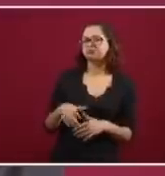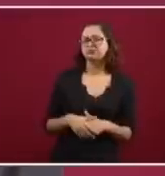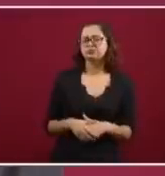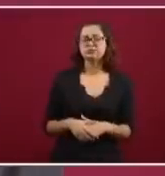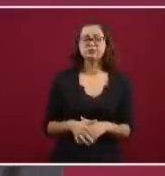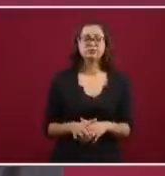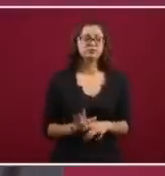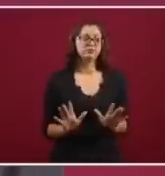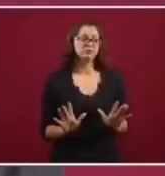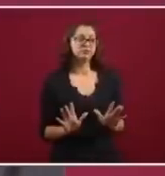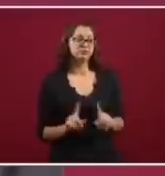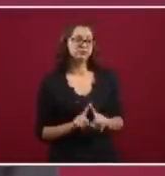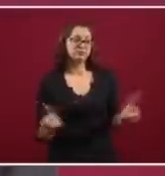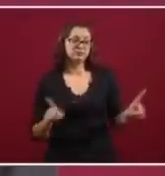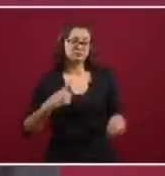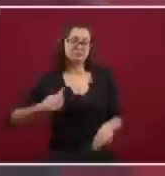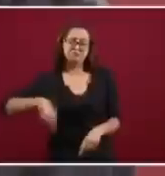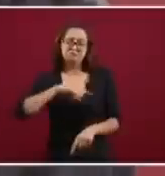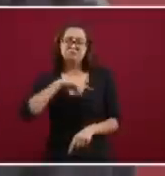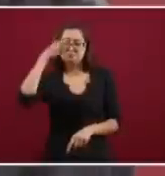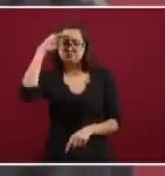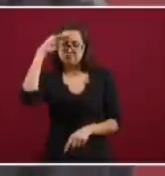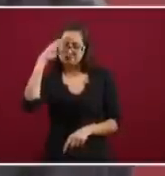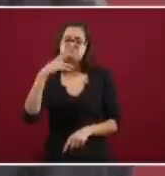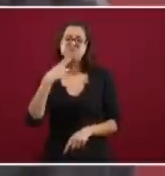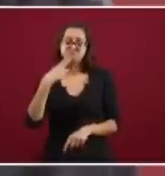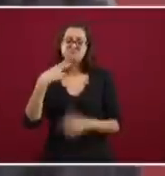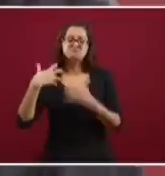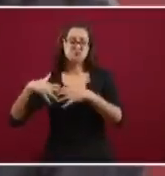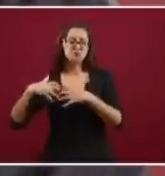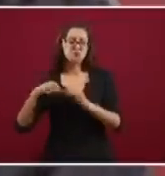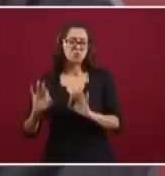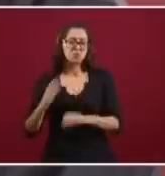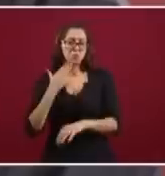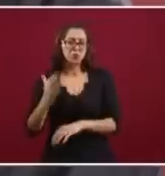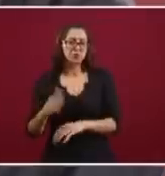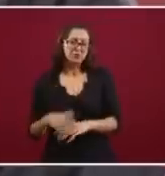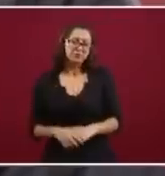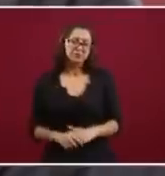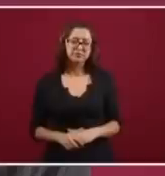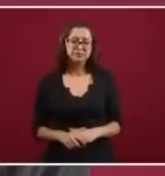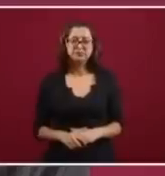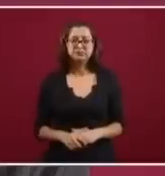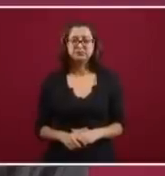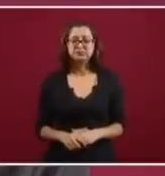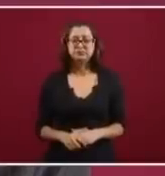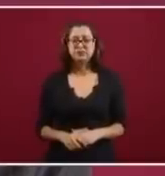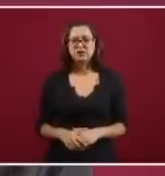Nosotros consideramos que sí, que se ha logrado,